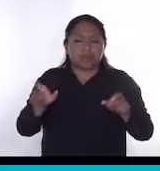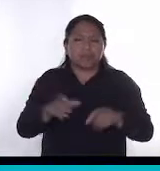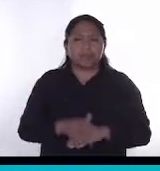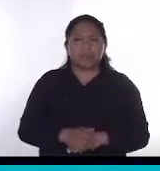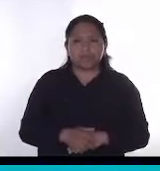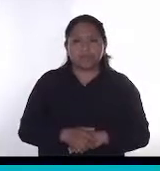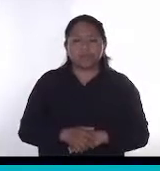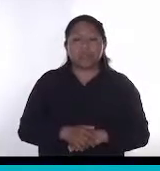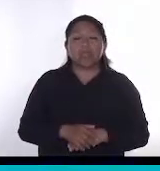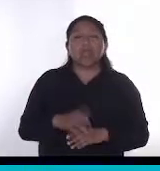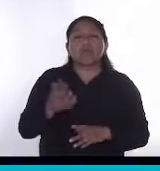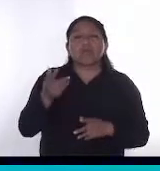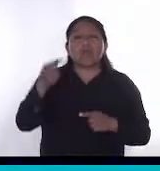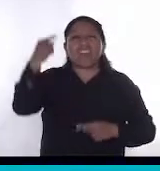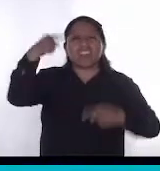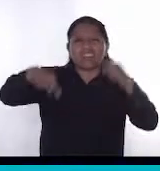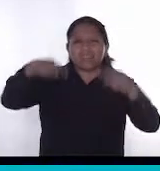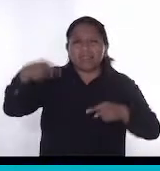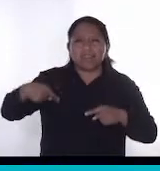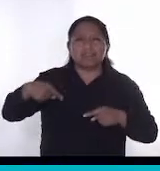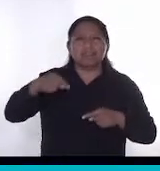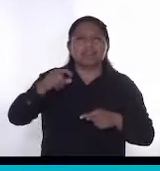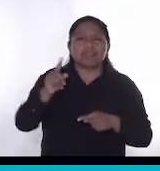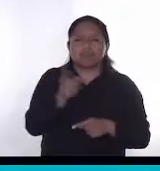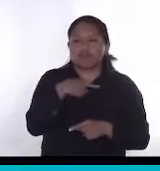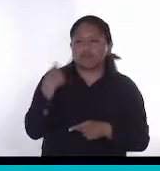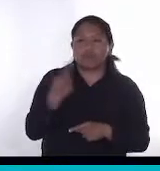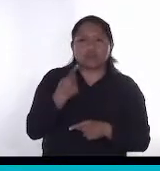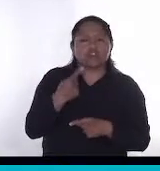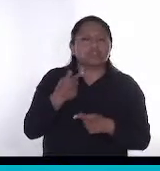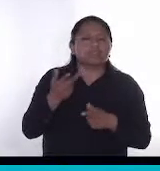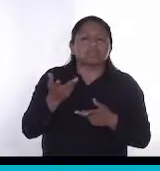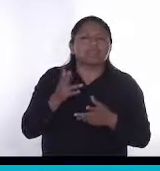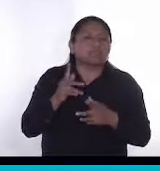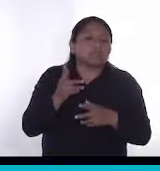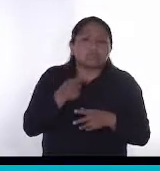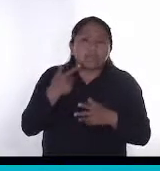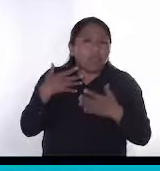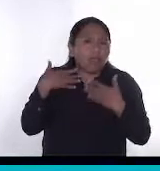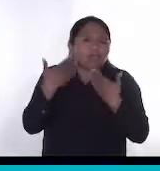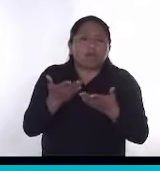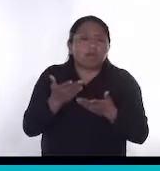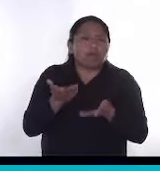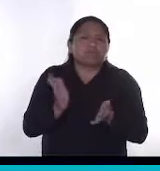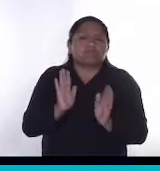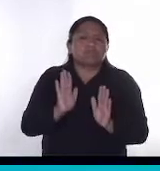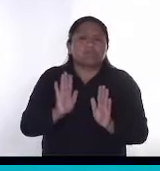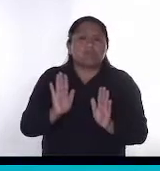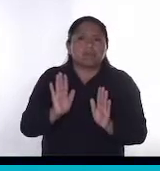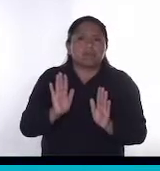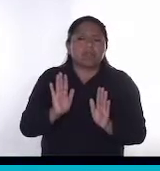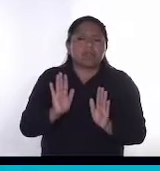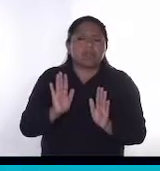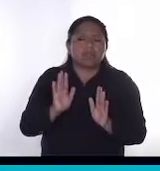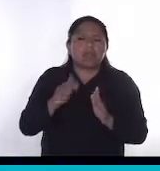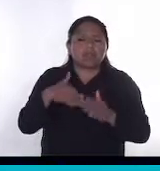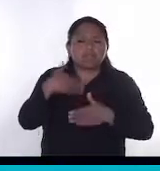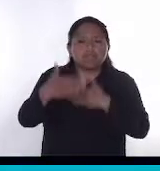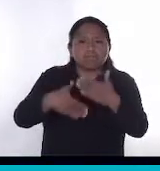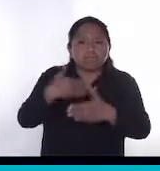estas diferencias nosotros estamos siempre a favor de aumentar la progresividad